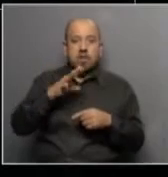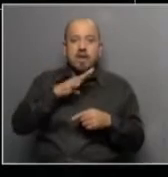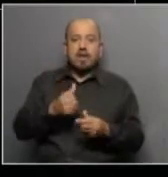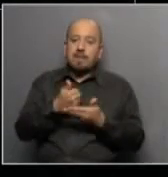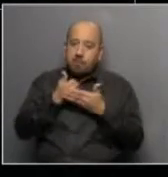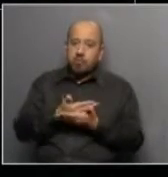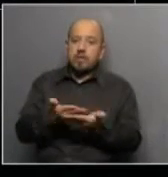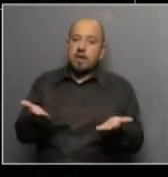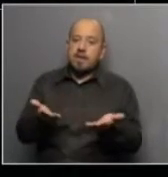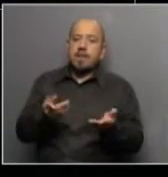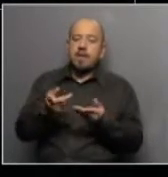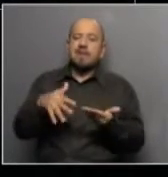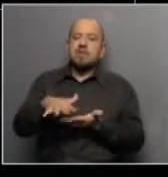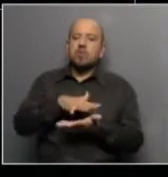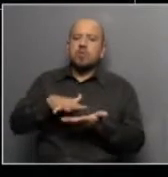este fenómeno